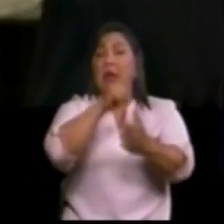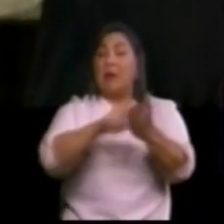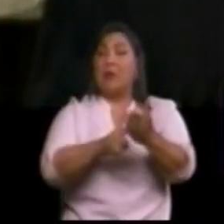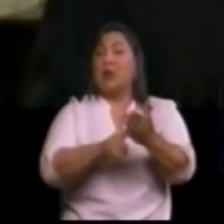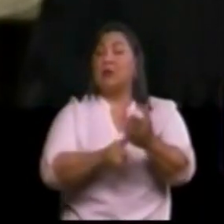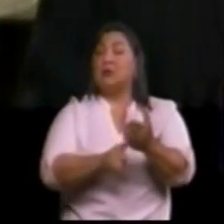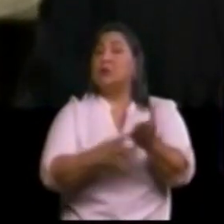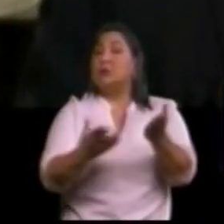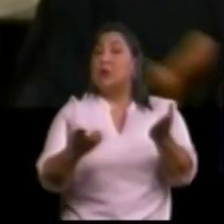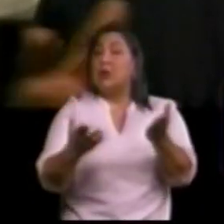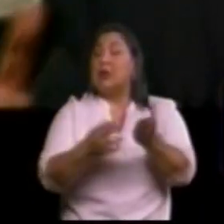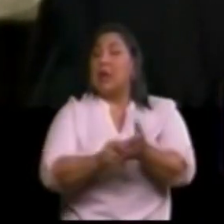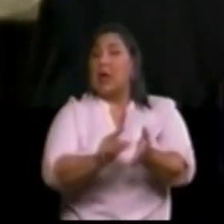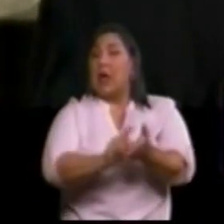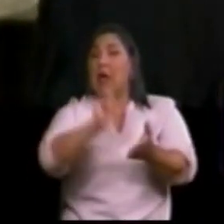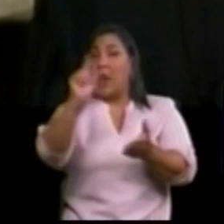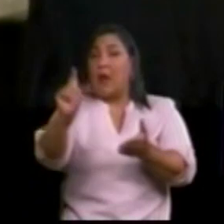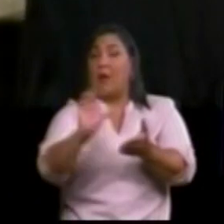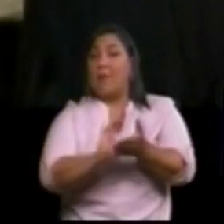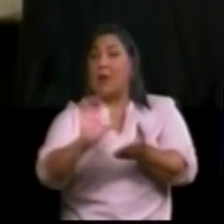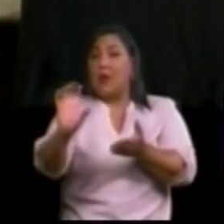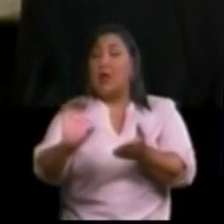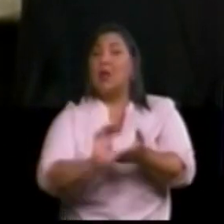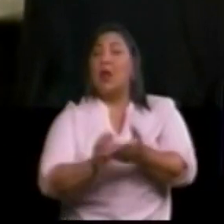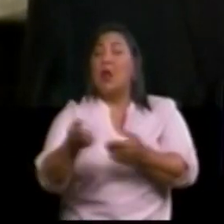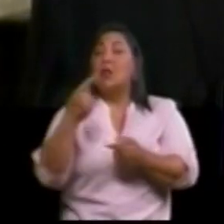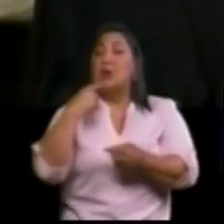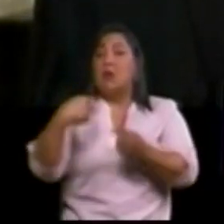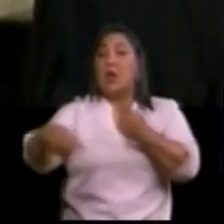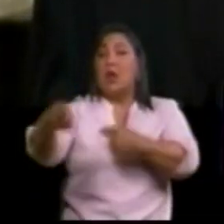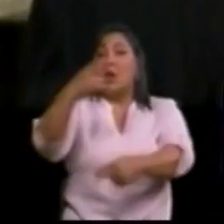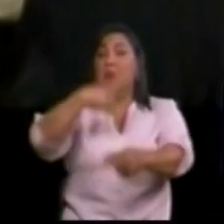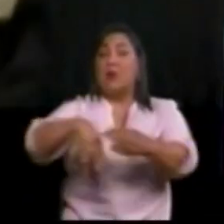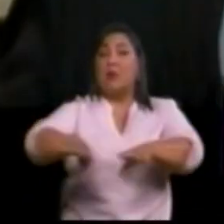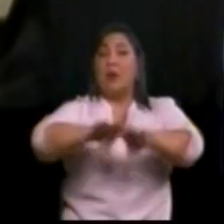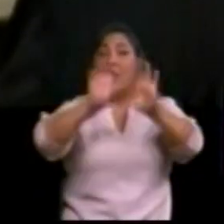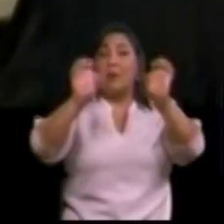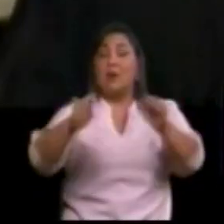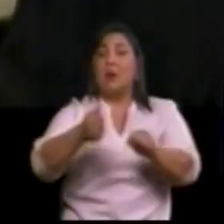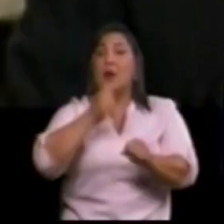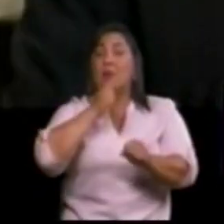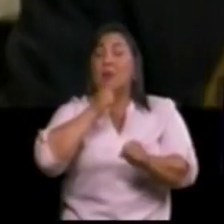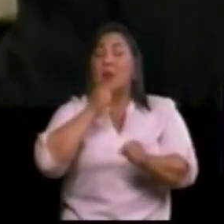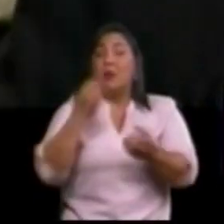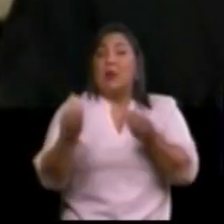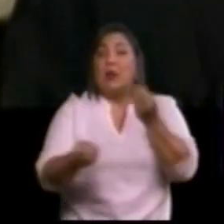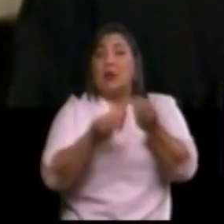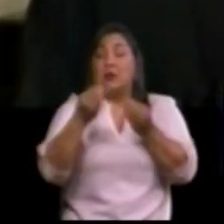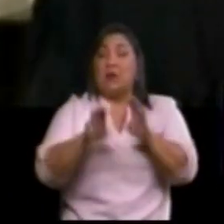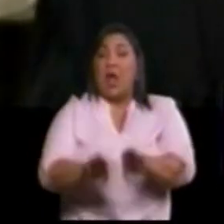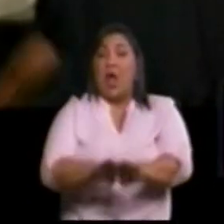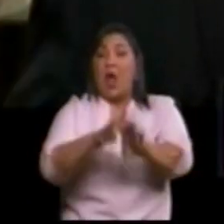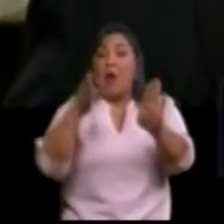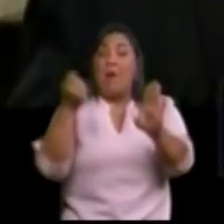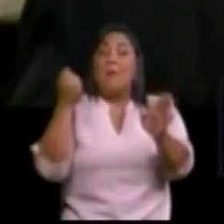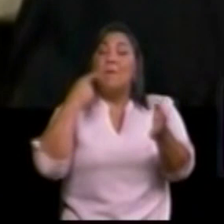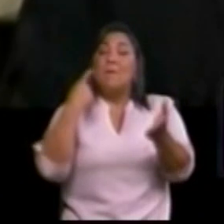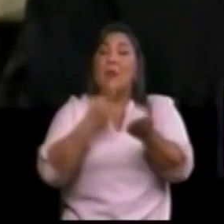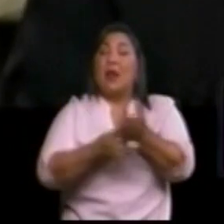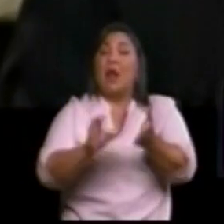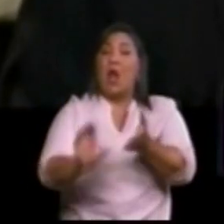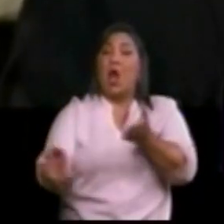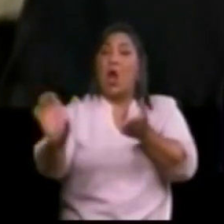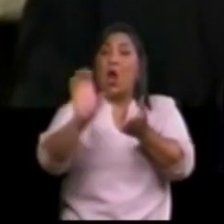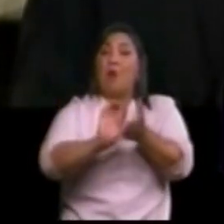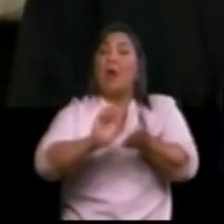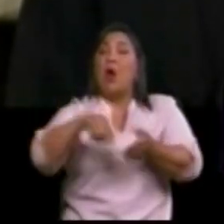de capitales. Se dice que quiere que se hagan inversiones en el país por parte de las empresas privadas y lo que se hace es abrir la puerta para que los capitales salgan